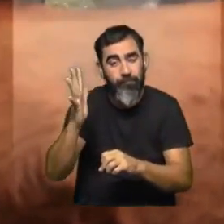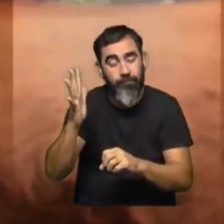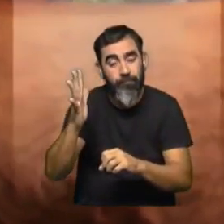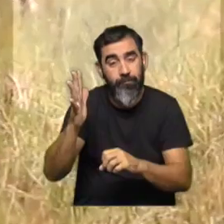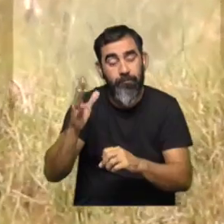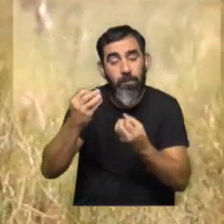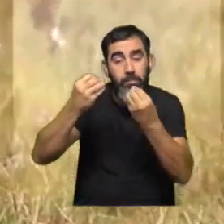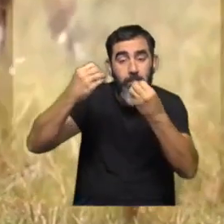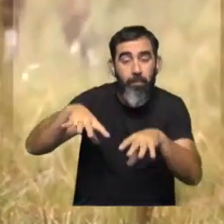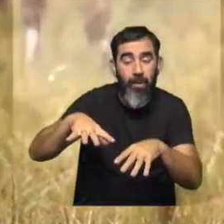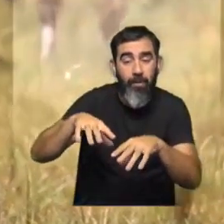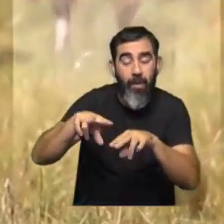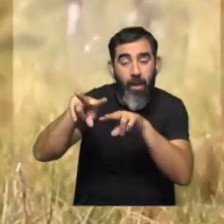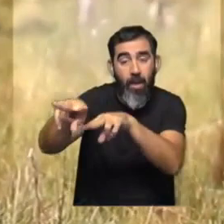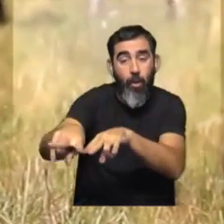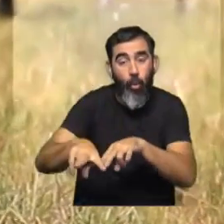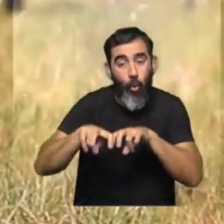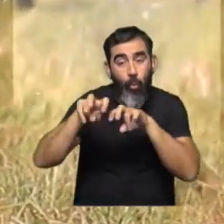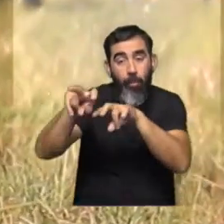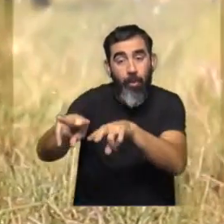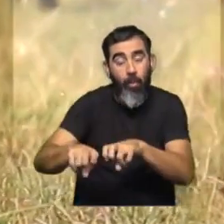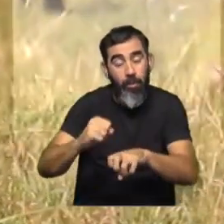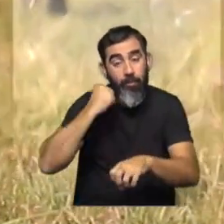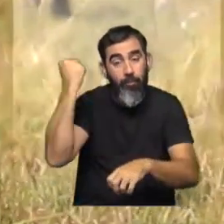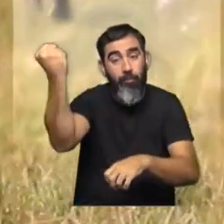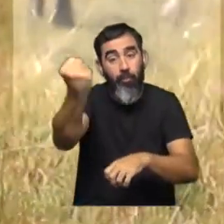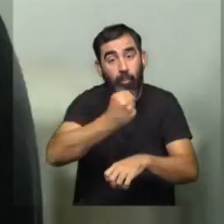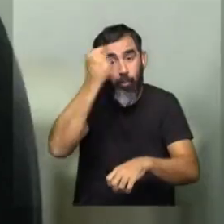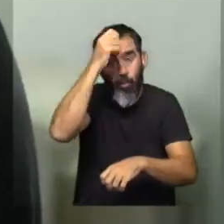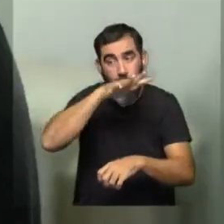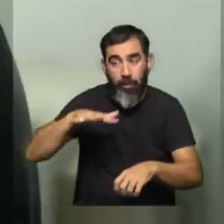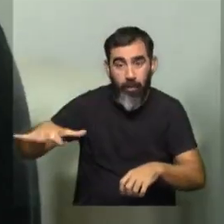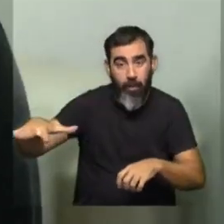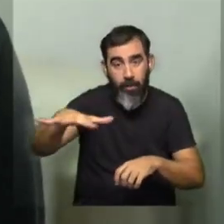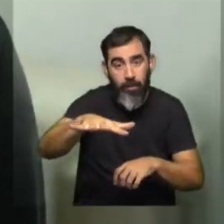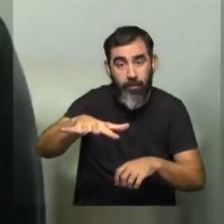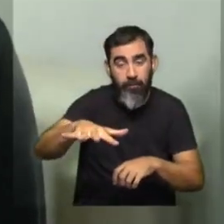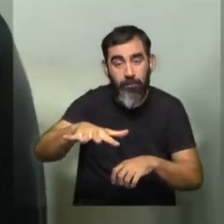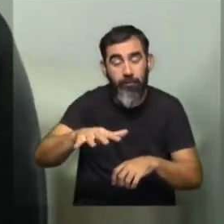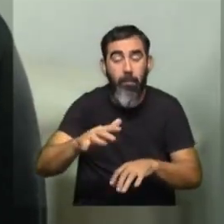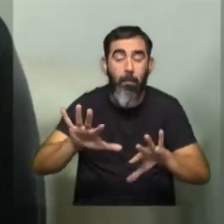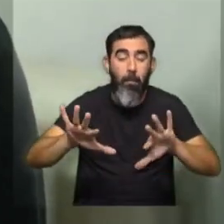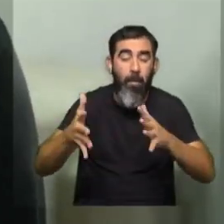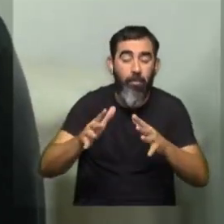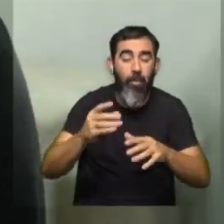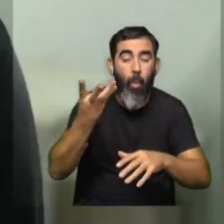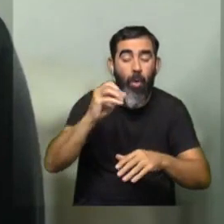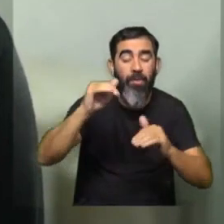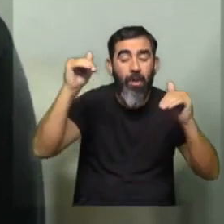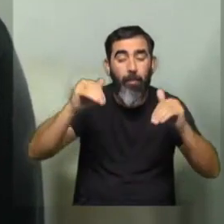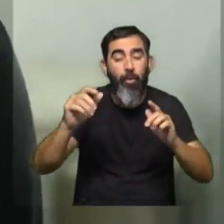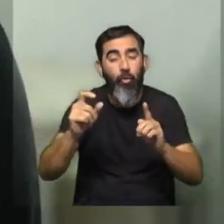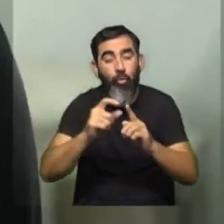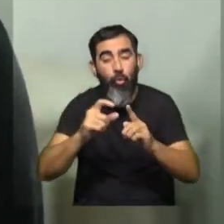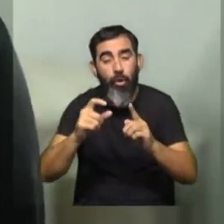genera pérdidas agropecuarias importantes del orden de los 40 millones de dólares